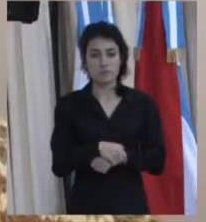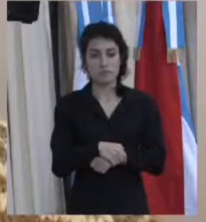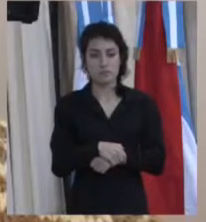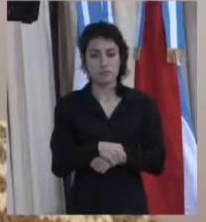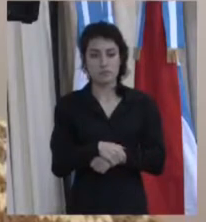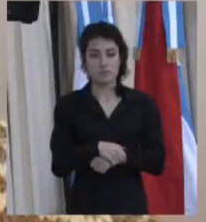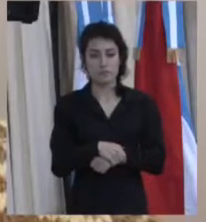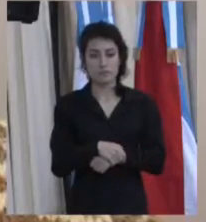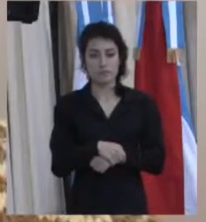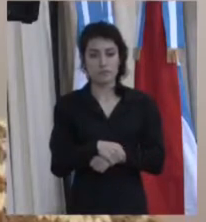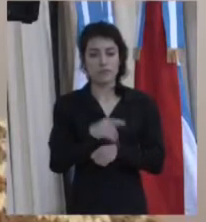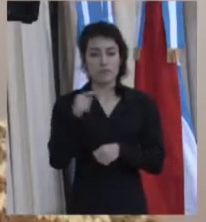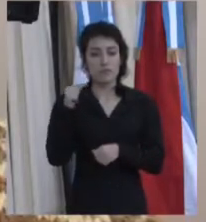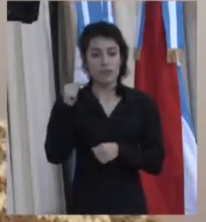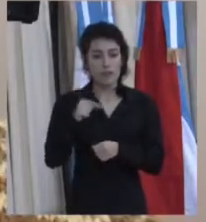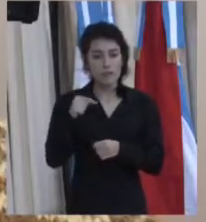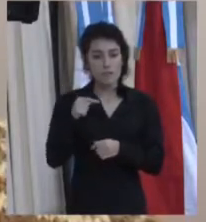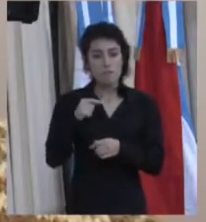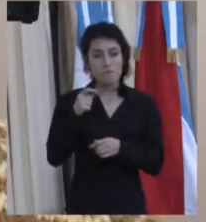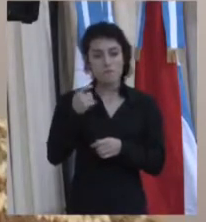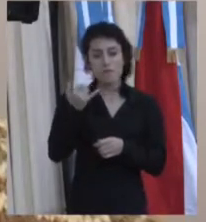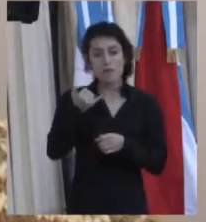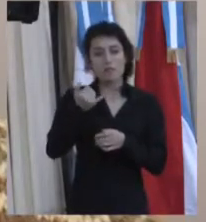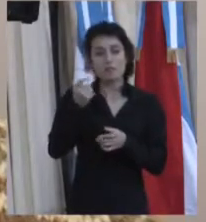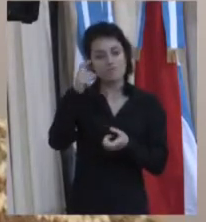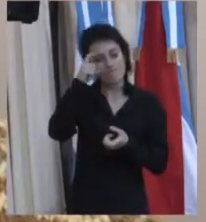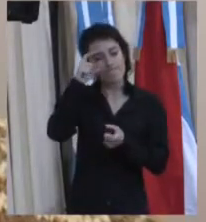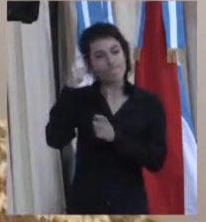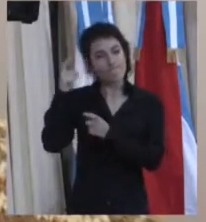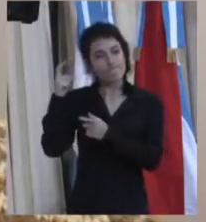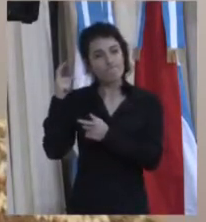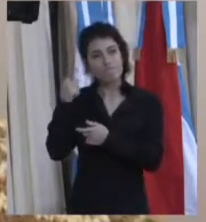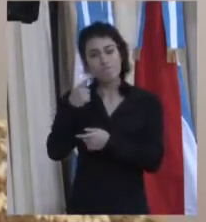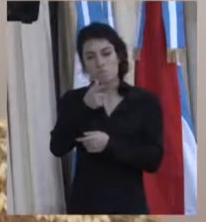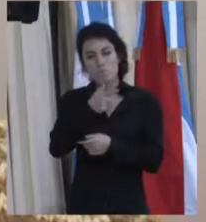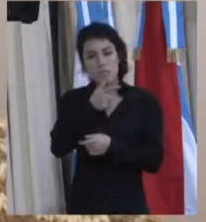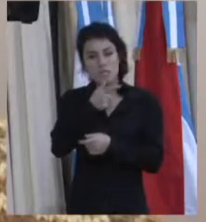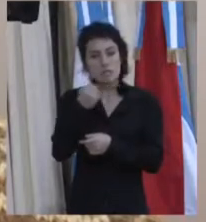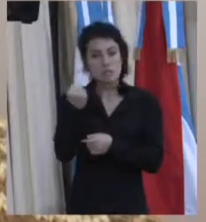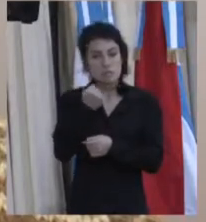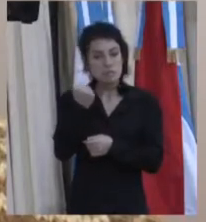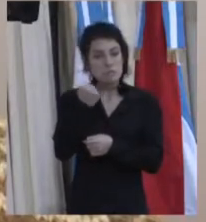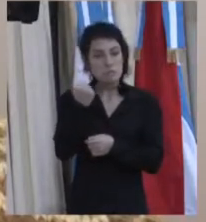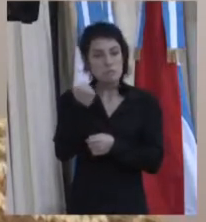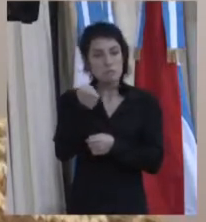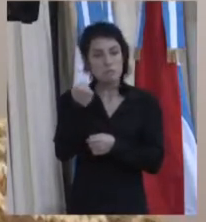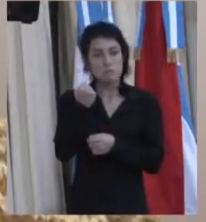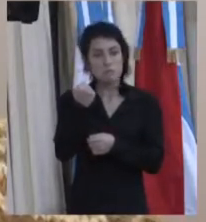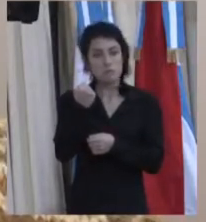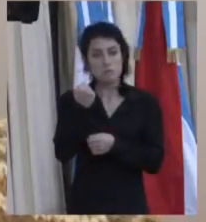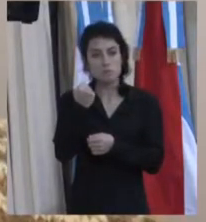Y ahí ocurre algo, una pequeña anécdota que me parece muy significativa y que podría dar lugar a varias